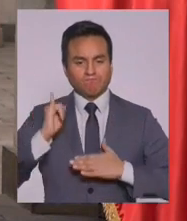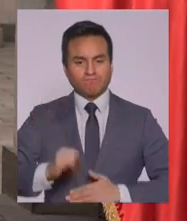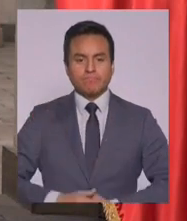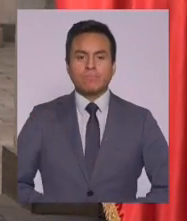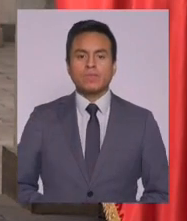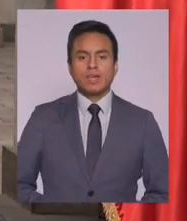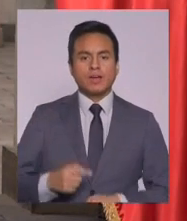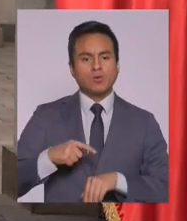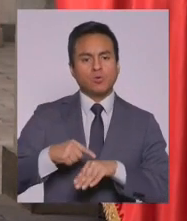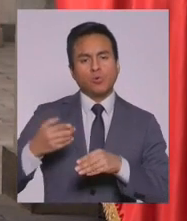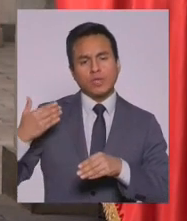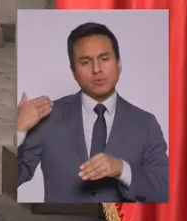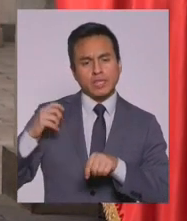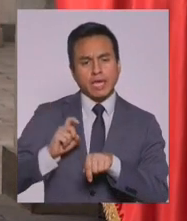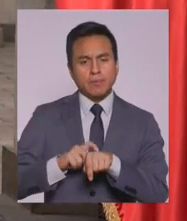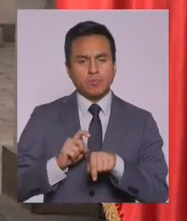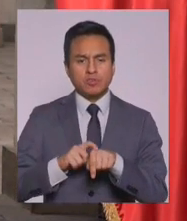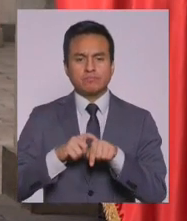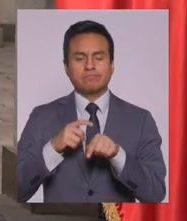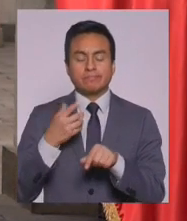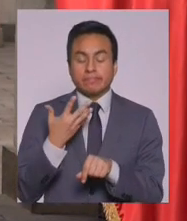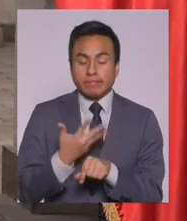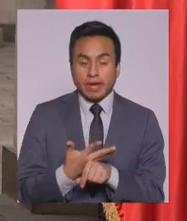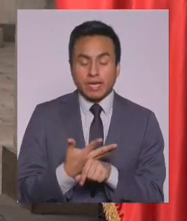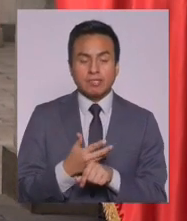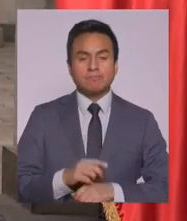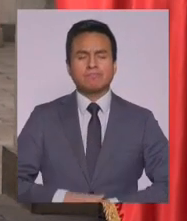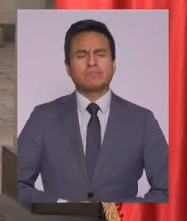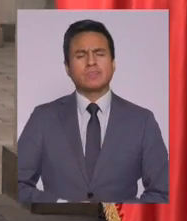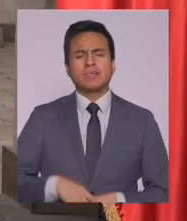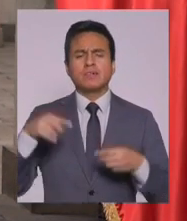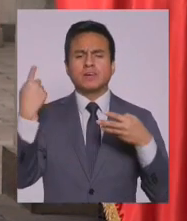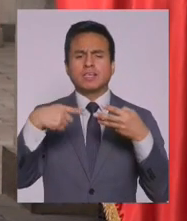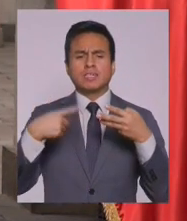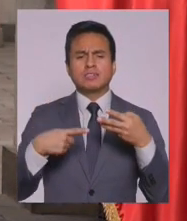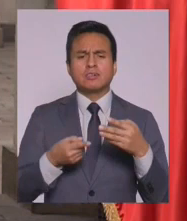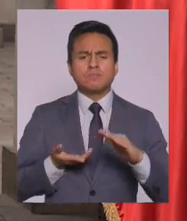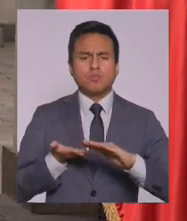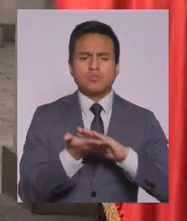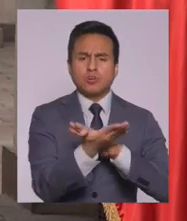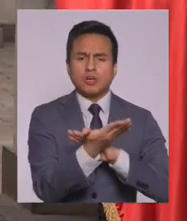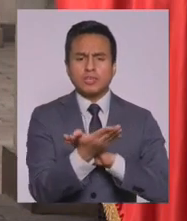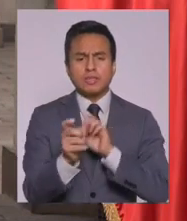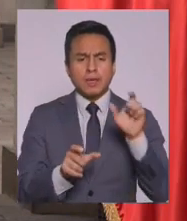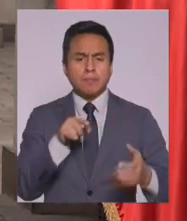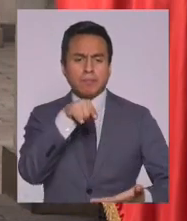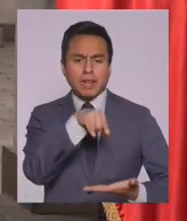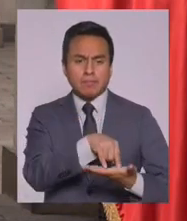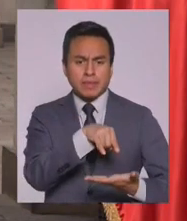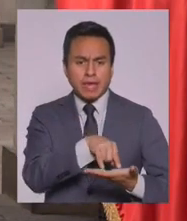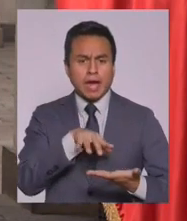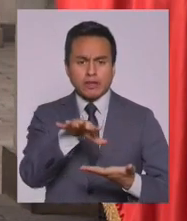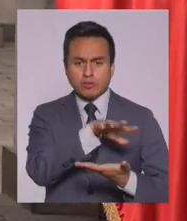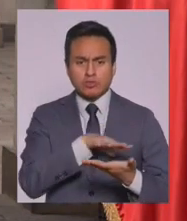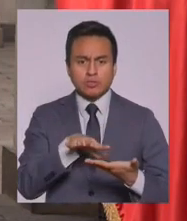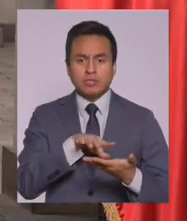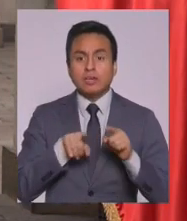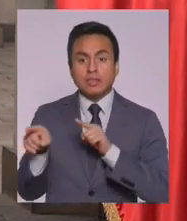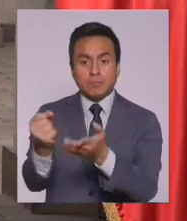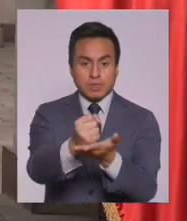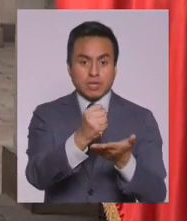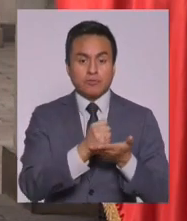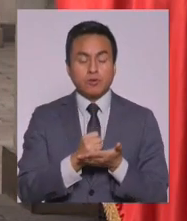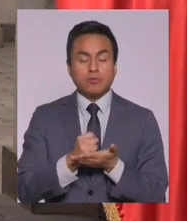los últimos tiempos han proliferado muchas mociones de parlamentarios que se están tramitando